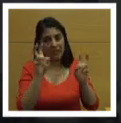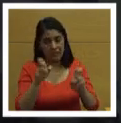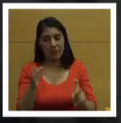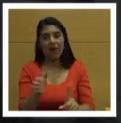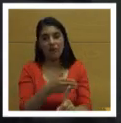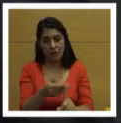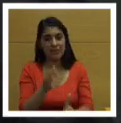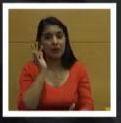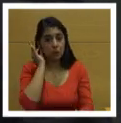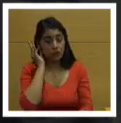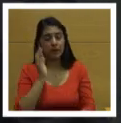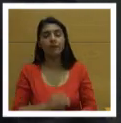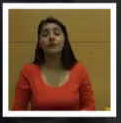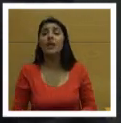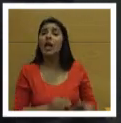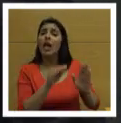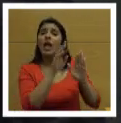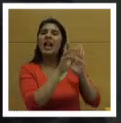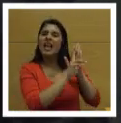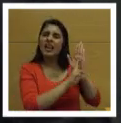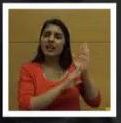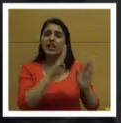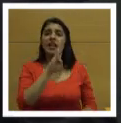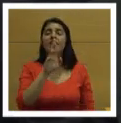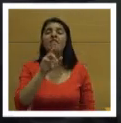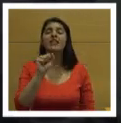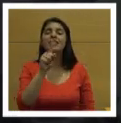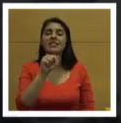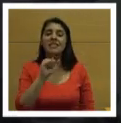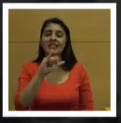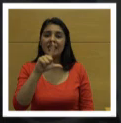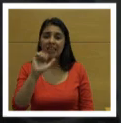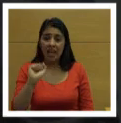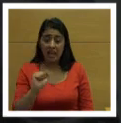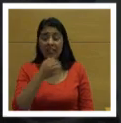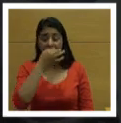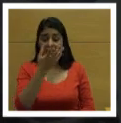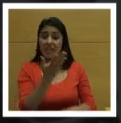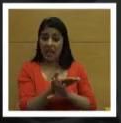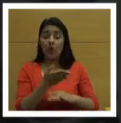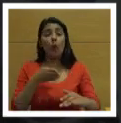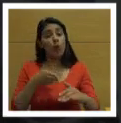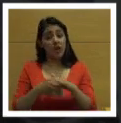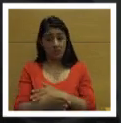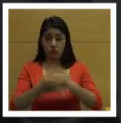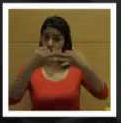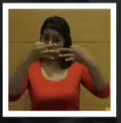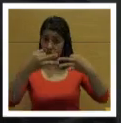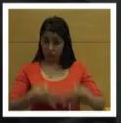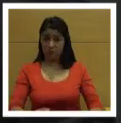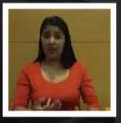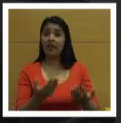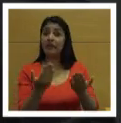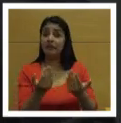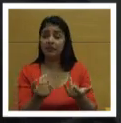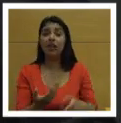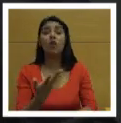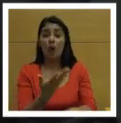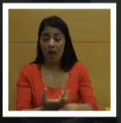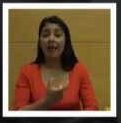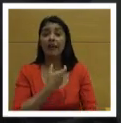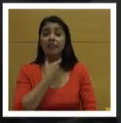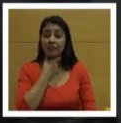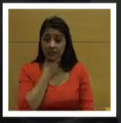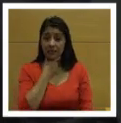En síntesis, las reglas de Brasilia discurren sobre la idea de que un acceso formal y sustantivo a garantías